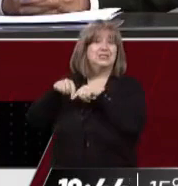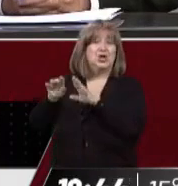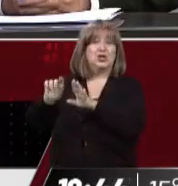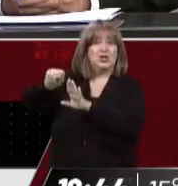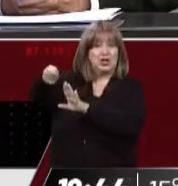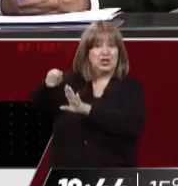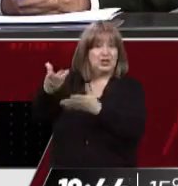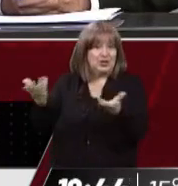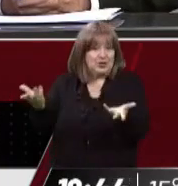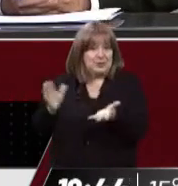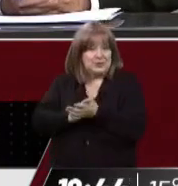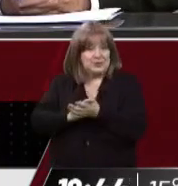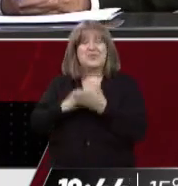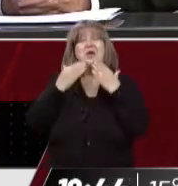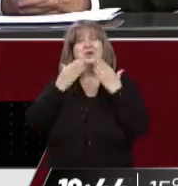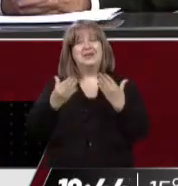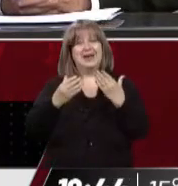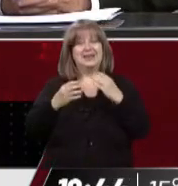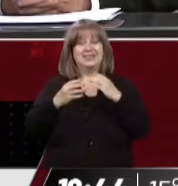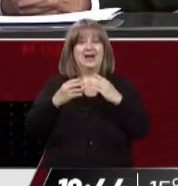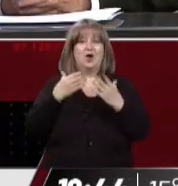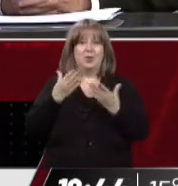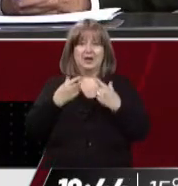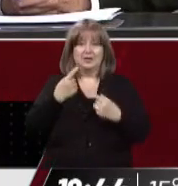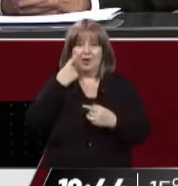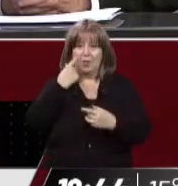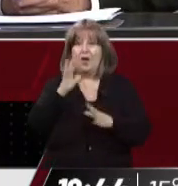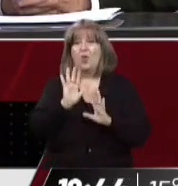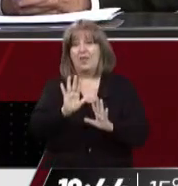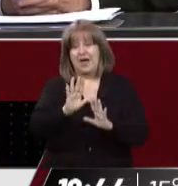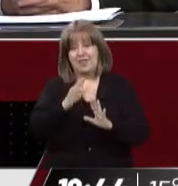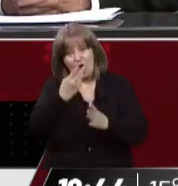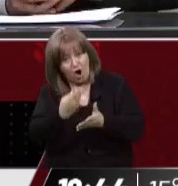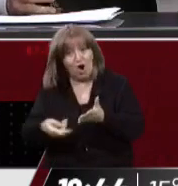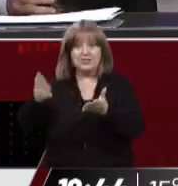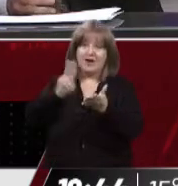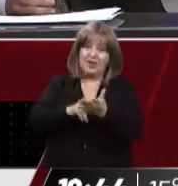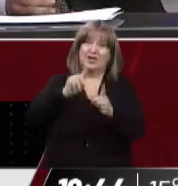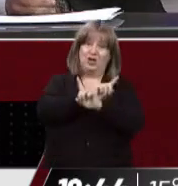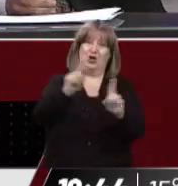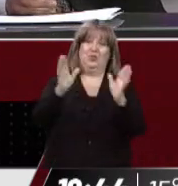totalmente. Bueno, gracias por esta comunicación. No lo vuelvas a hacer igual. Claro. No se hace esto, no, chicos.